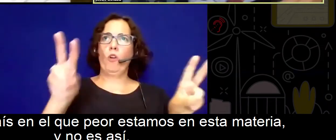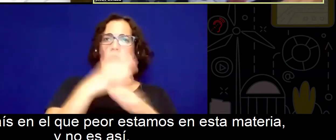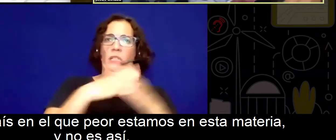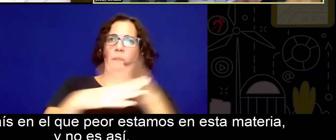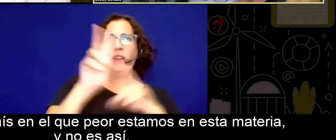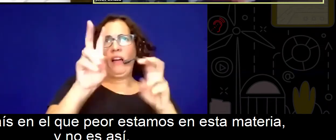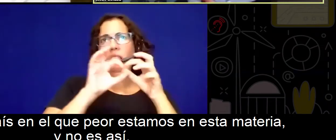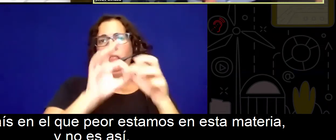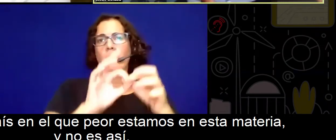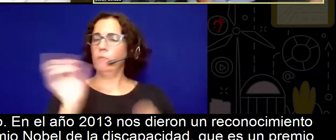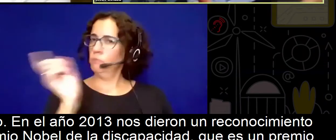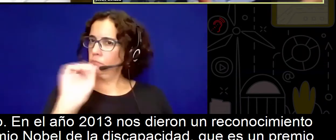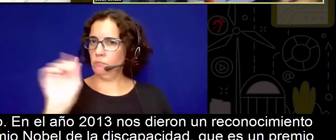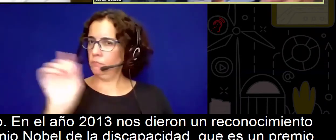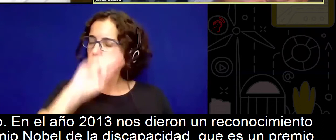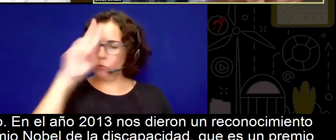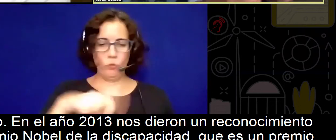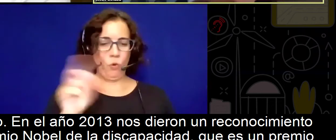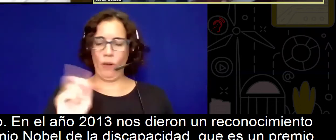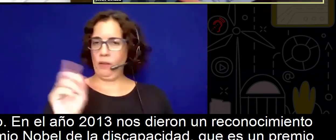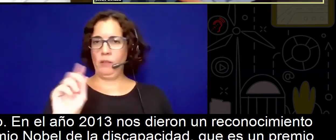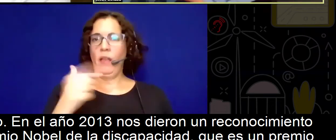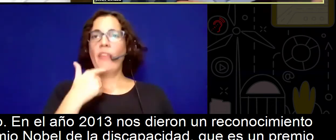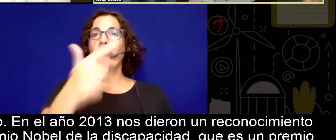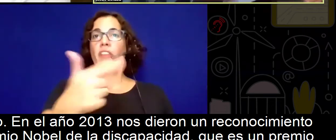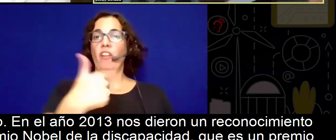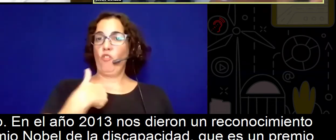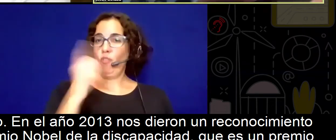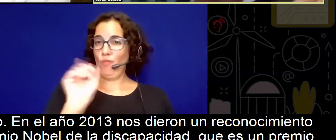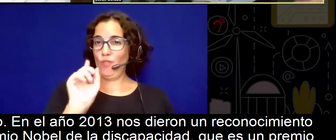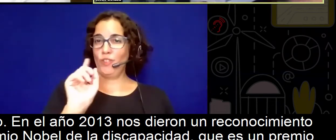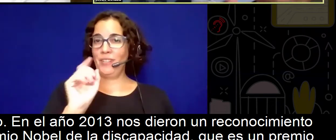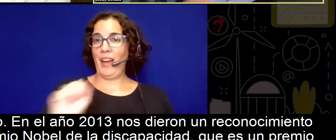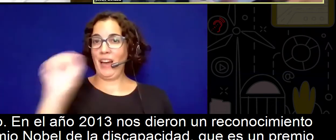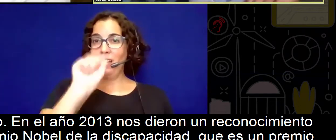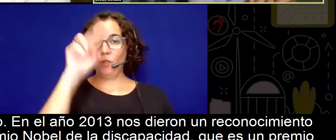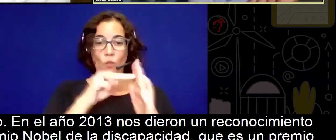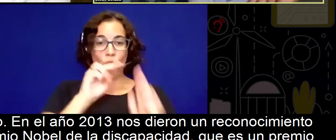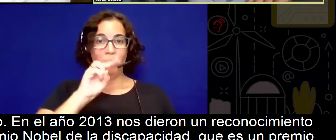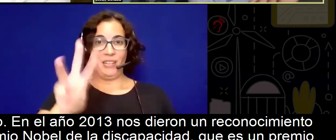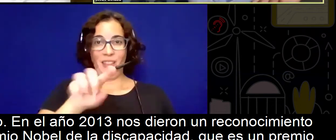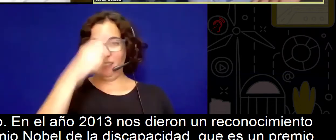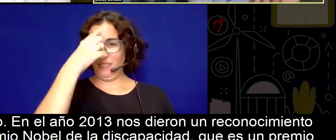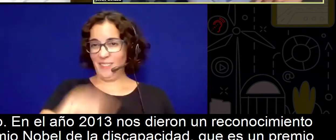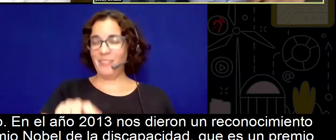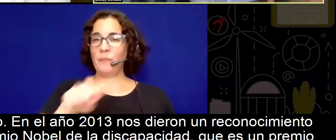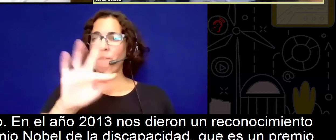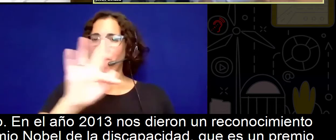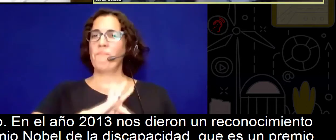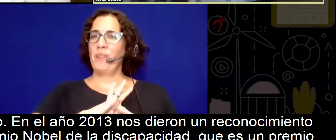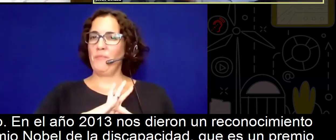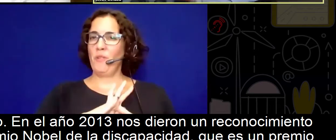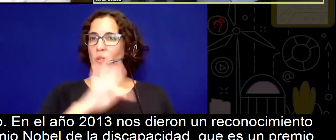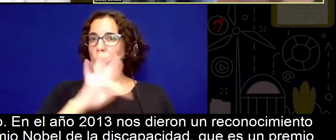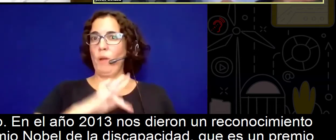insisto, no es así. No es que lo diga yo, es que en el año 2013, como bien sabes, Jesús, nos dieron un reconocimiento que es como el premio Nobel, ahora